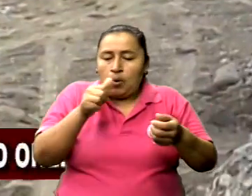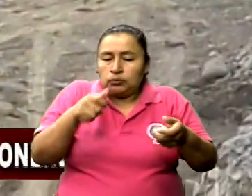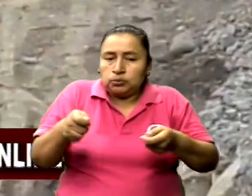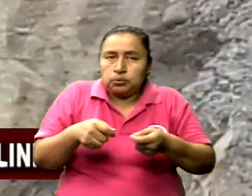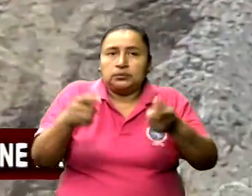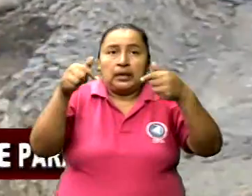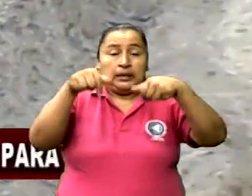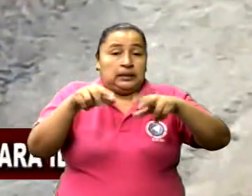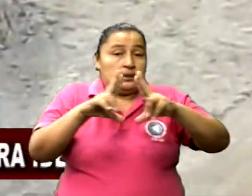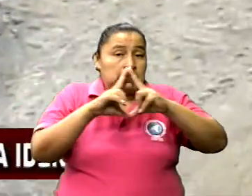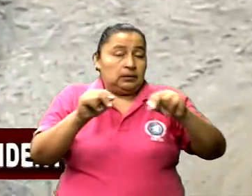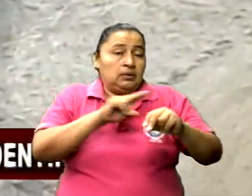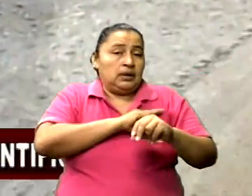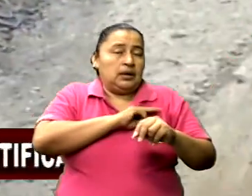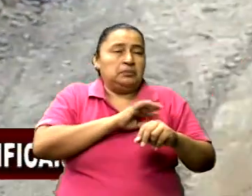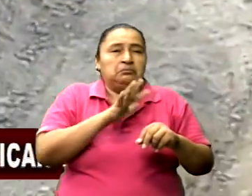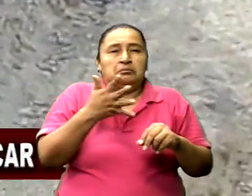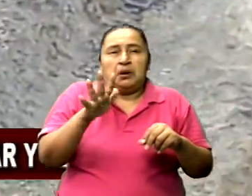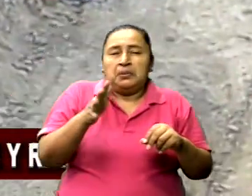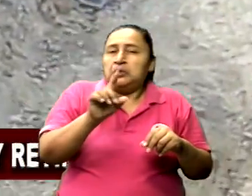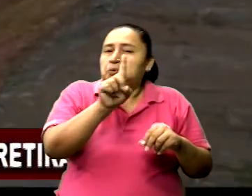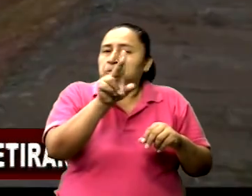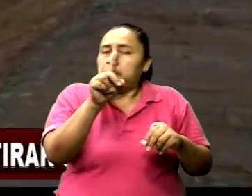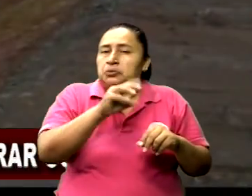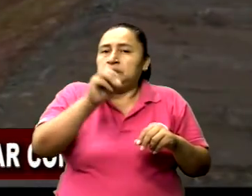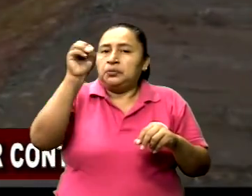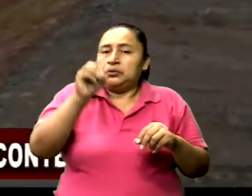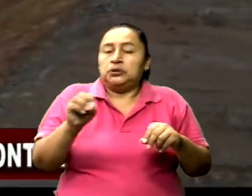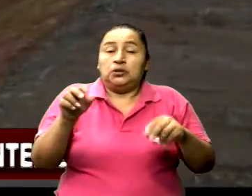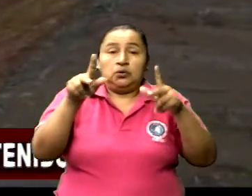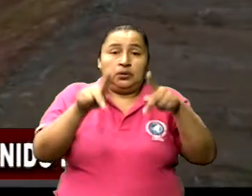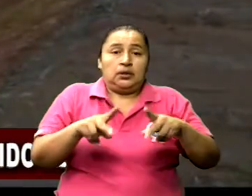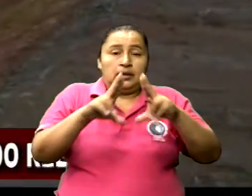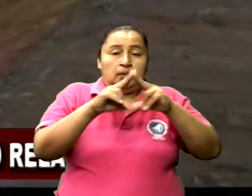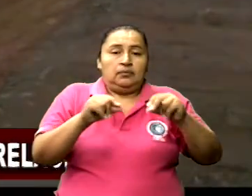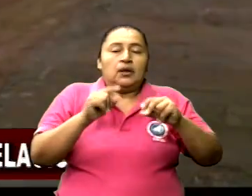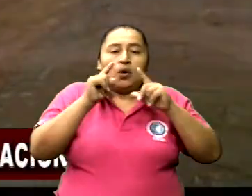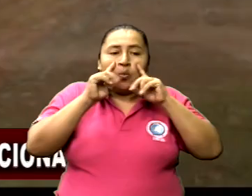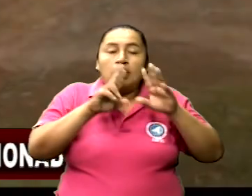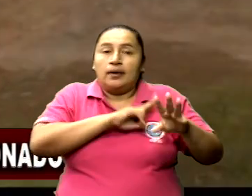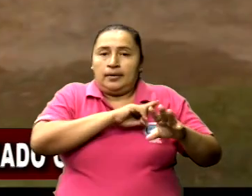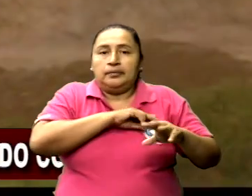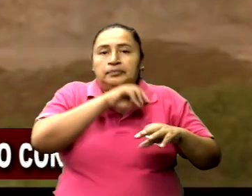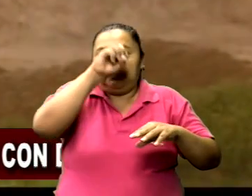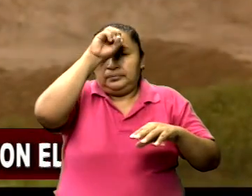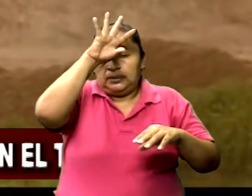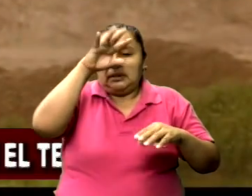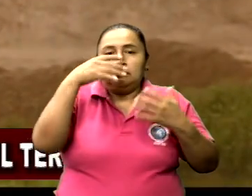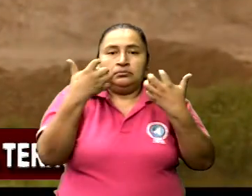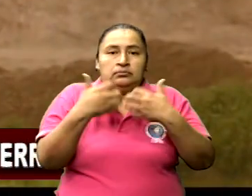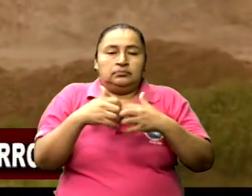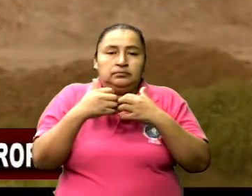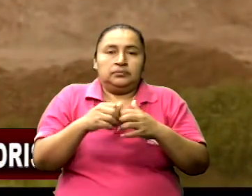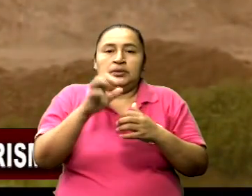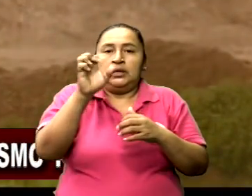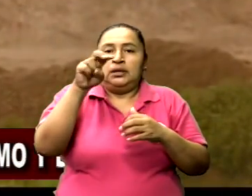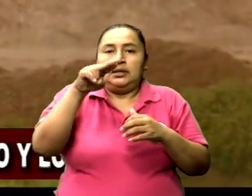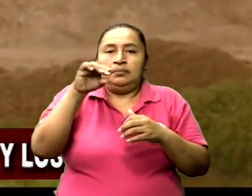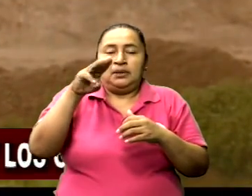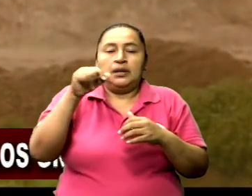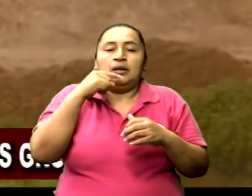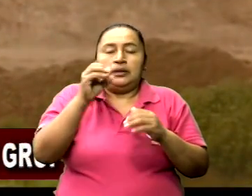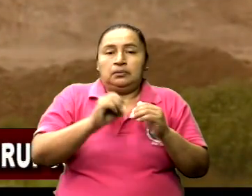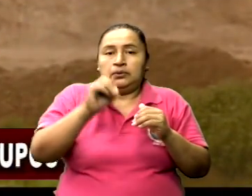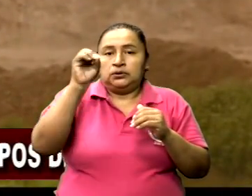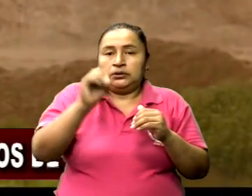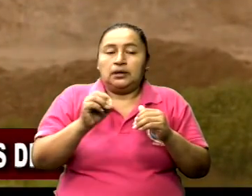nuestro país existe aproximadamente un 12% del territorio nacional de reservas mineras. Con la empresa estatal Eniminas, este